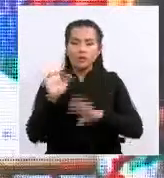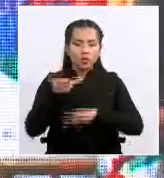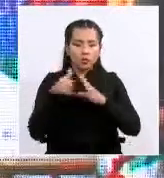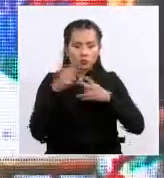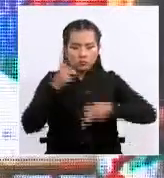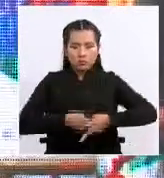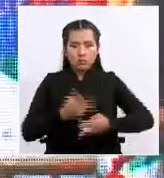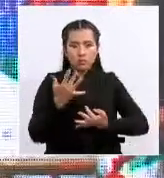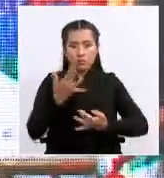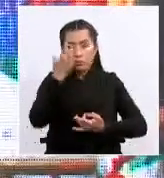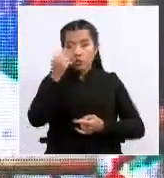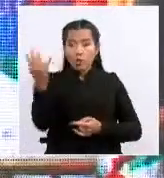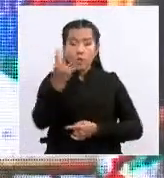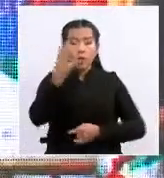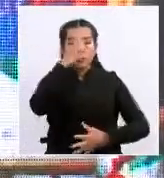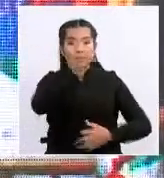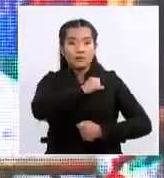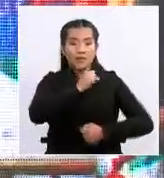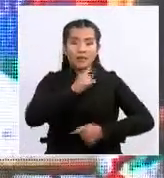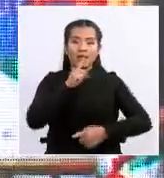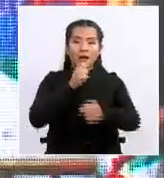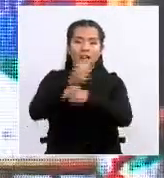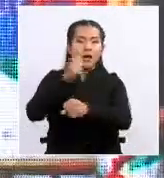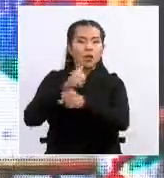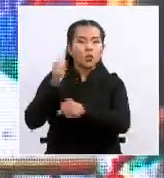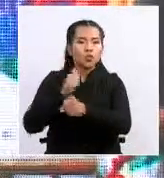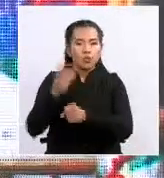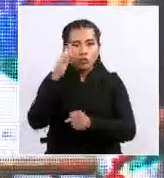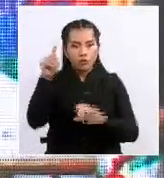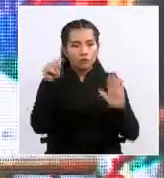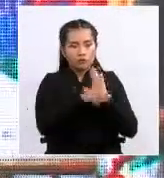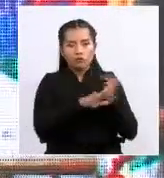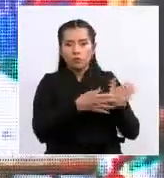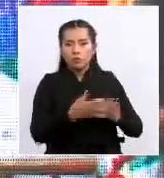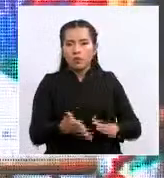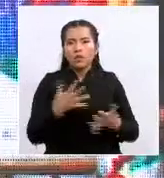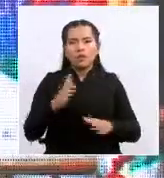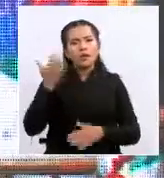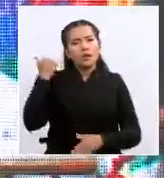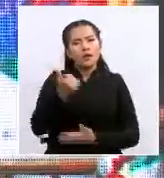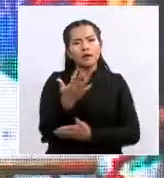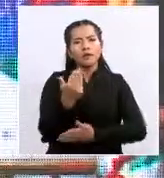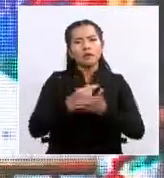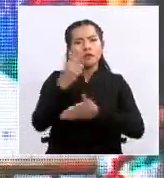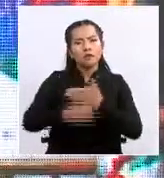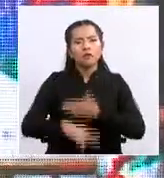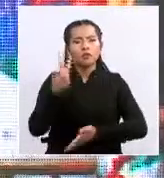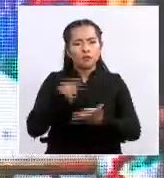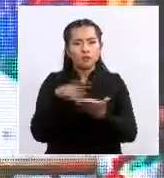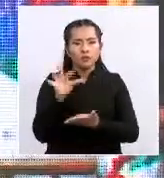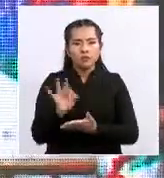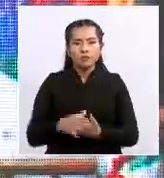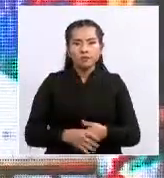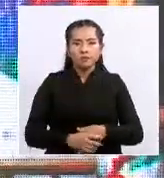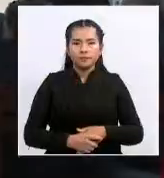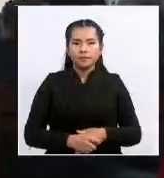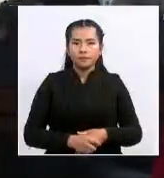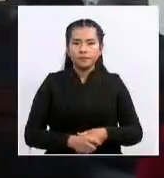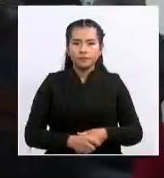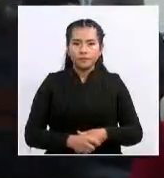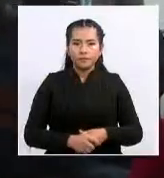cuatro militares que fueron acusados de asesinato por los hechos transcurridos el 15 de noviembre de 2019.